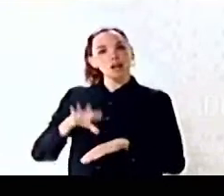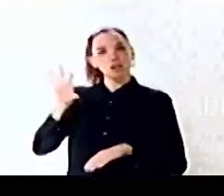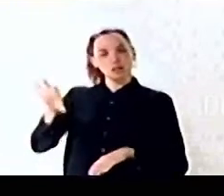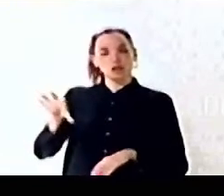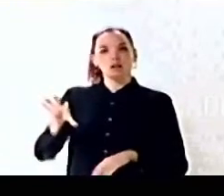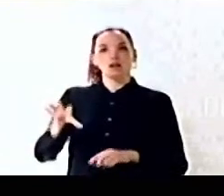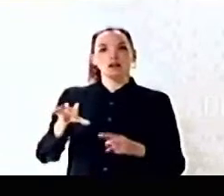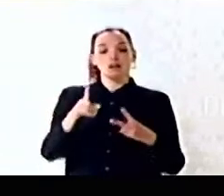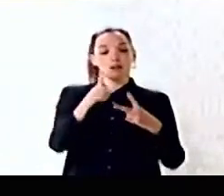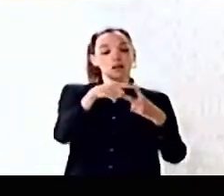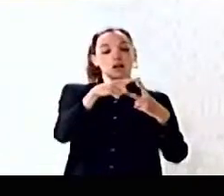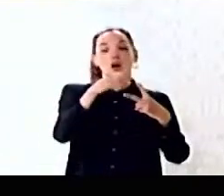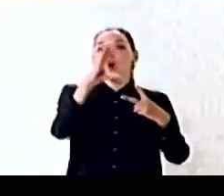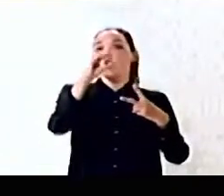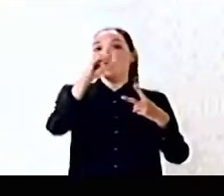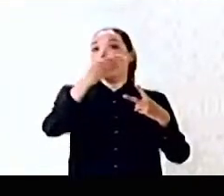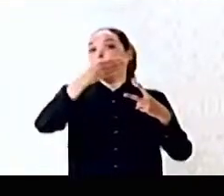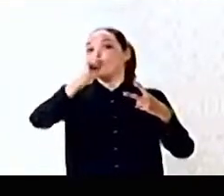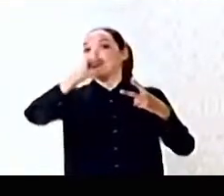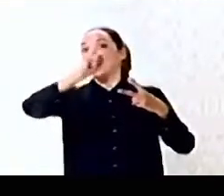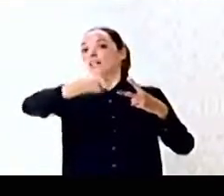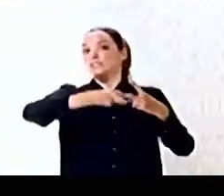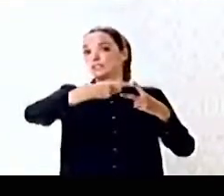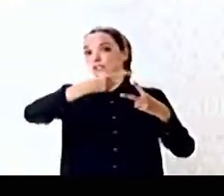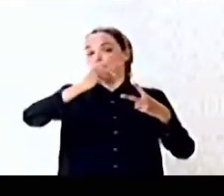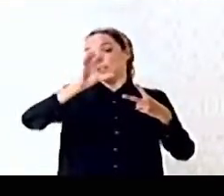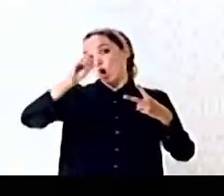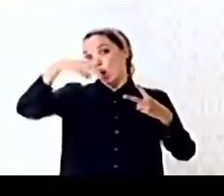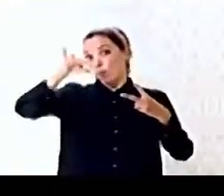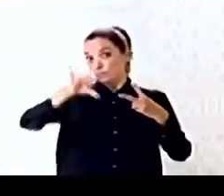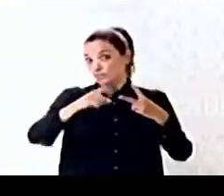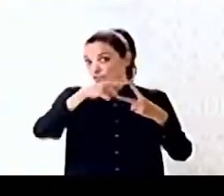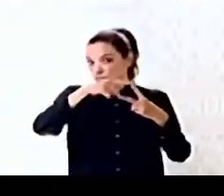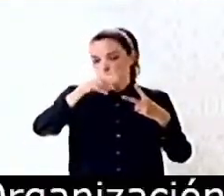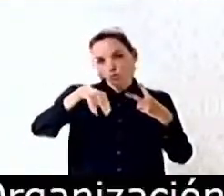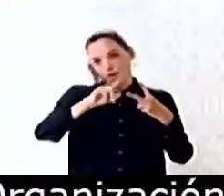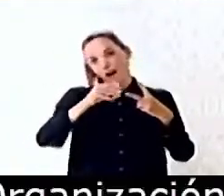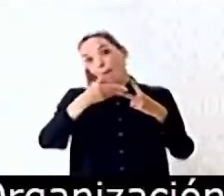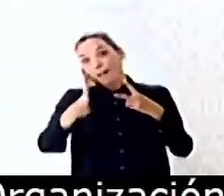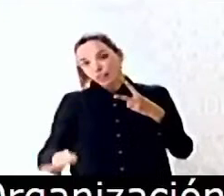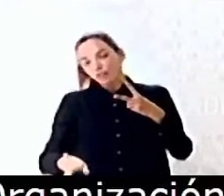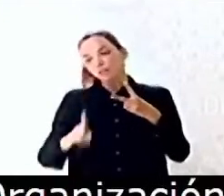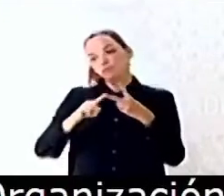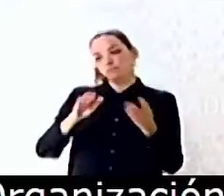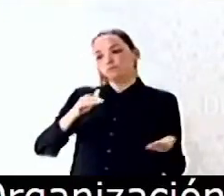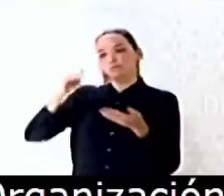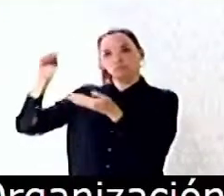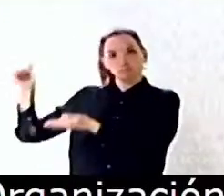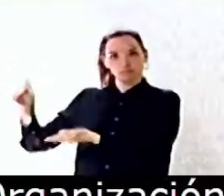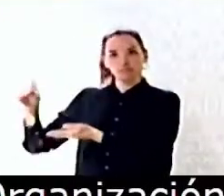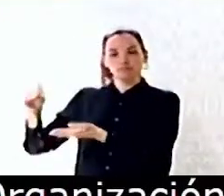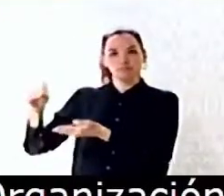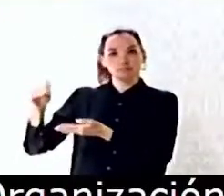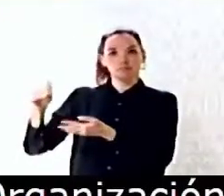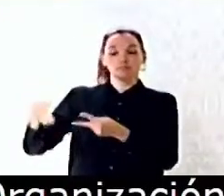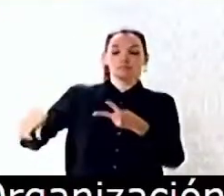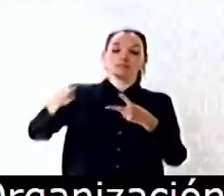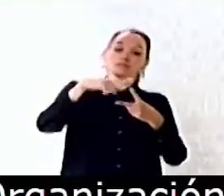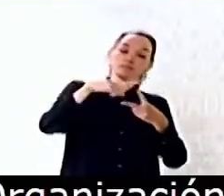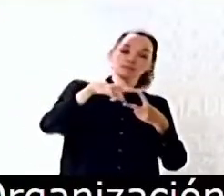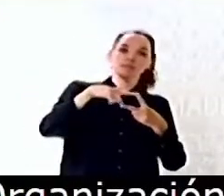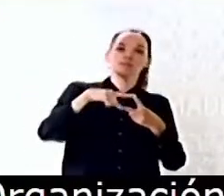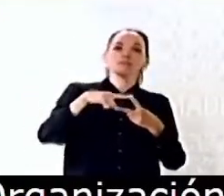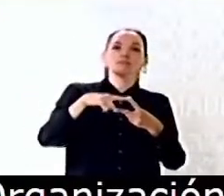porque para utilizar el mecanismo COVAX de la Organización Mundial de la Salud no tienen que haber sido distribuidas